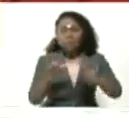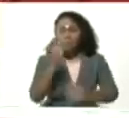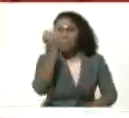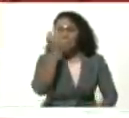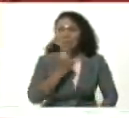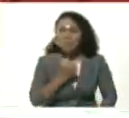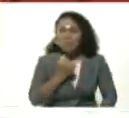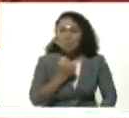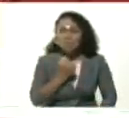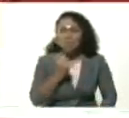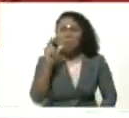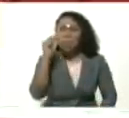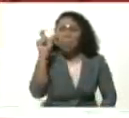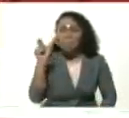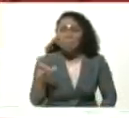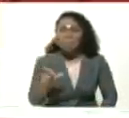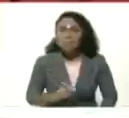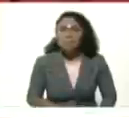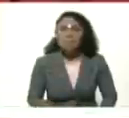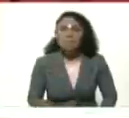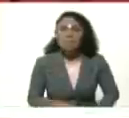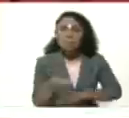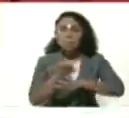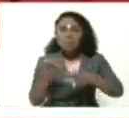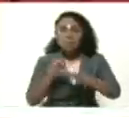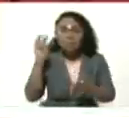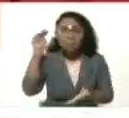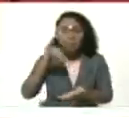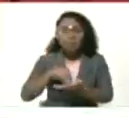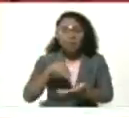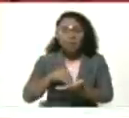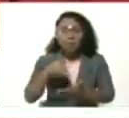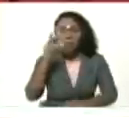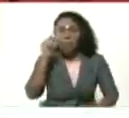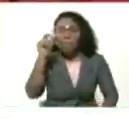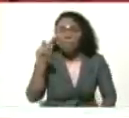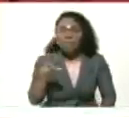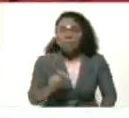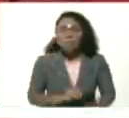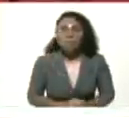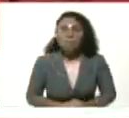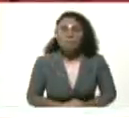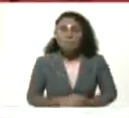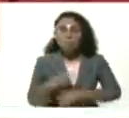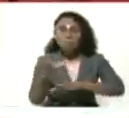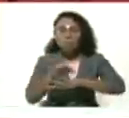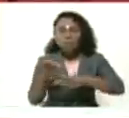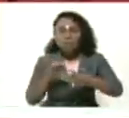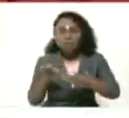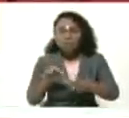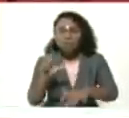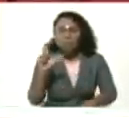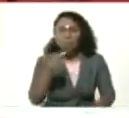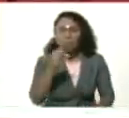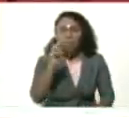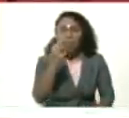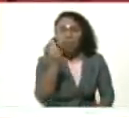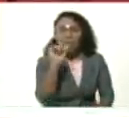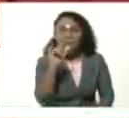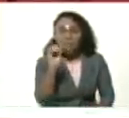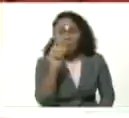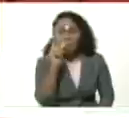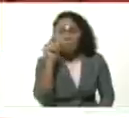Julio Fuenmayor. Municipio Miranda, Eduardo Sequera. Municipio Los Guayos,